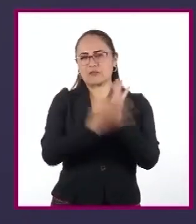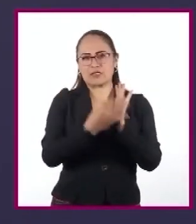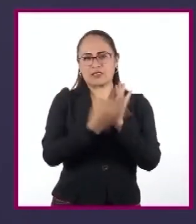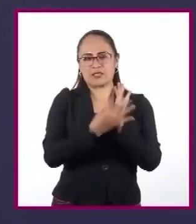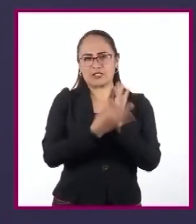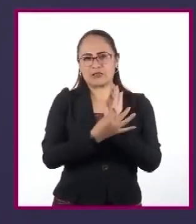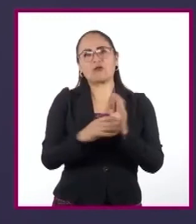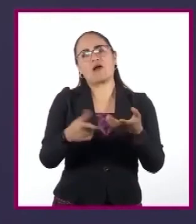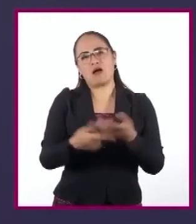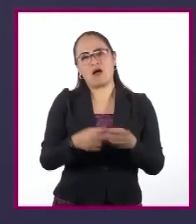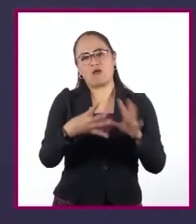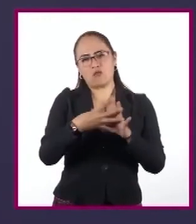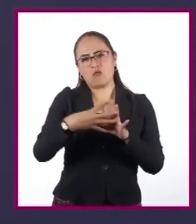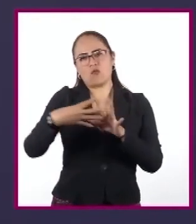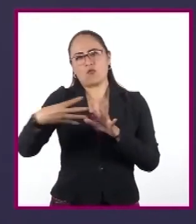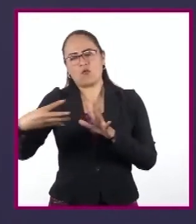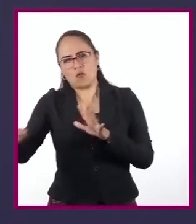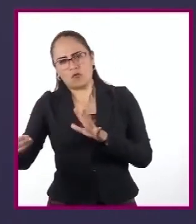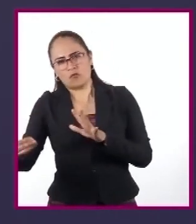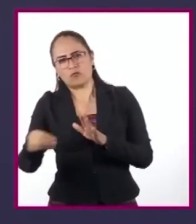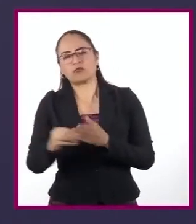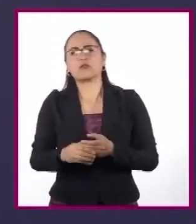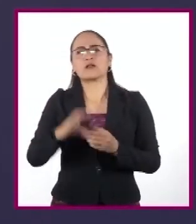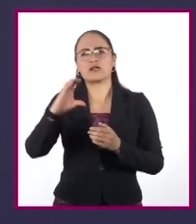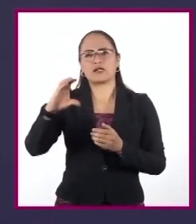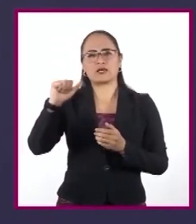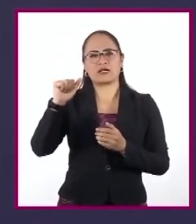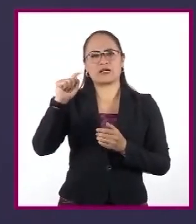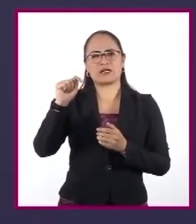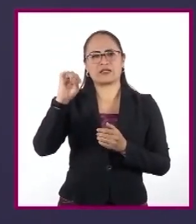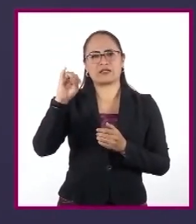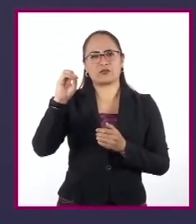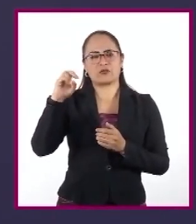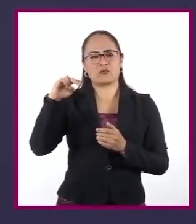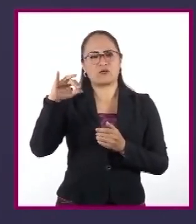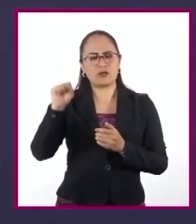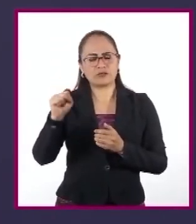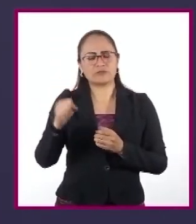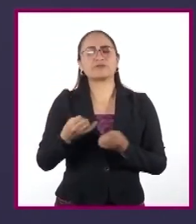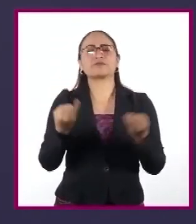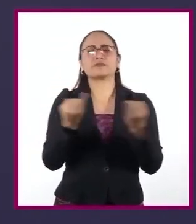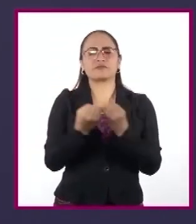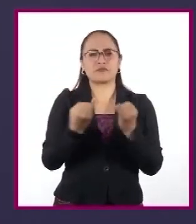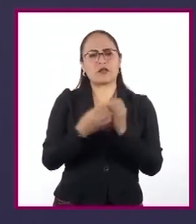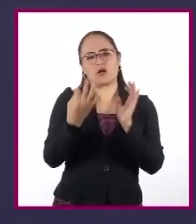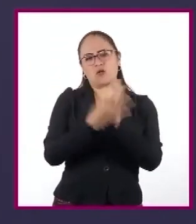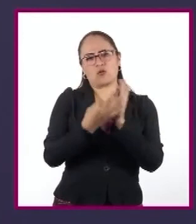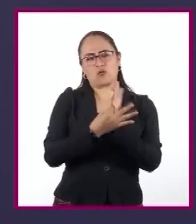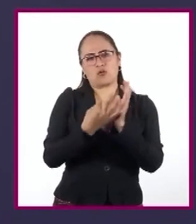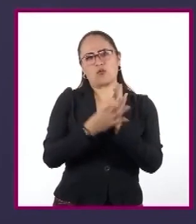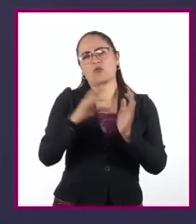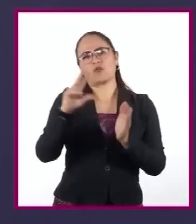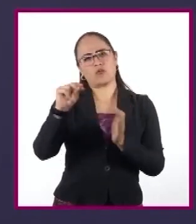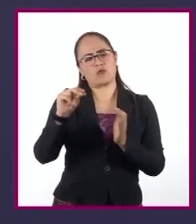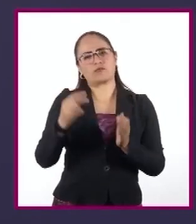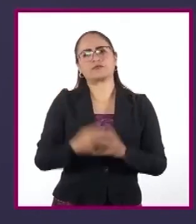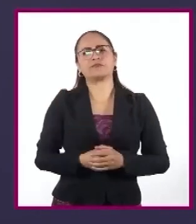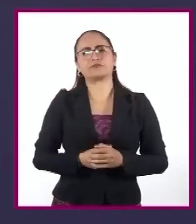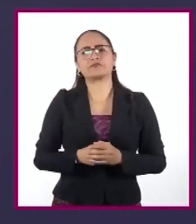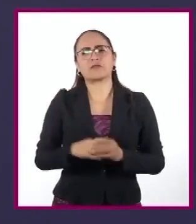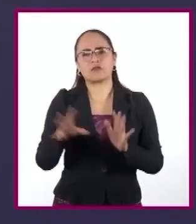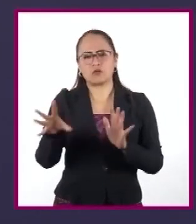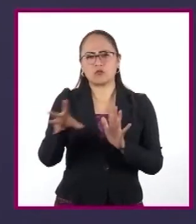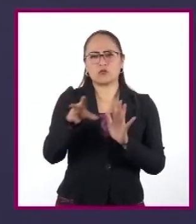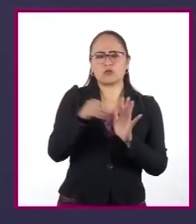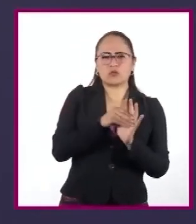tendencia de ceder electrones de valencia y formar cationes. Los elementos que pertenecen a los no metales tienden a aceptar